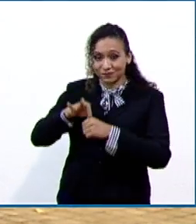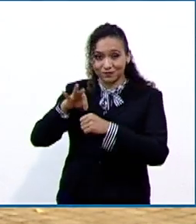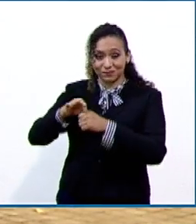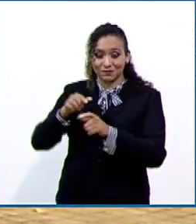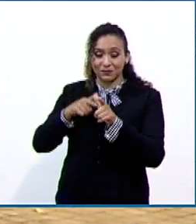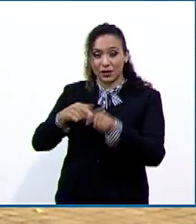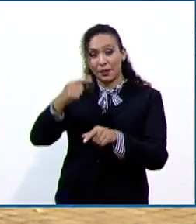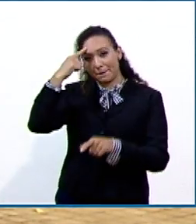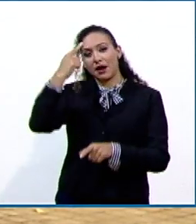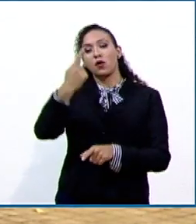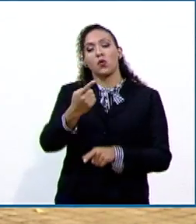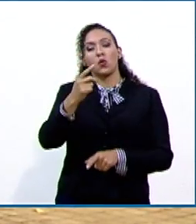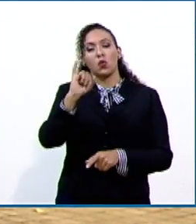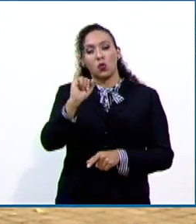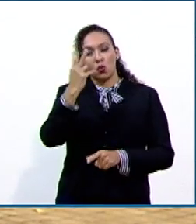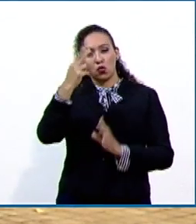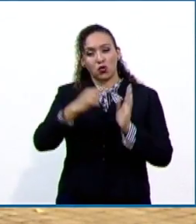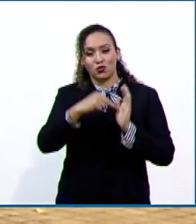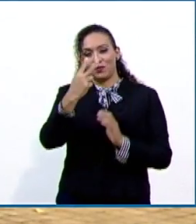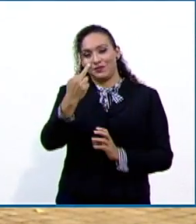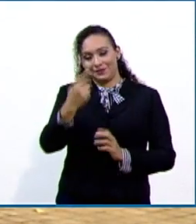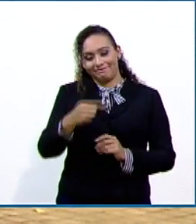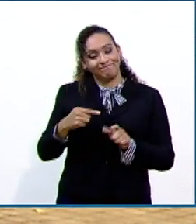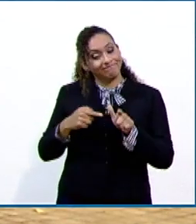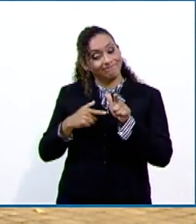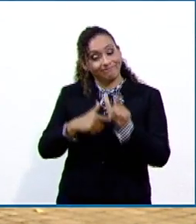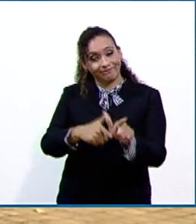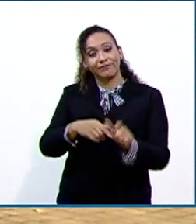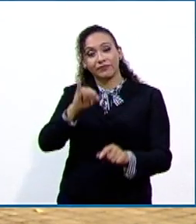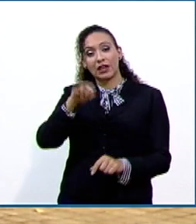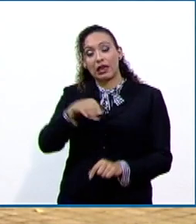para el 1 de junio de 2025.